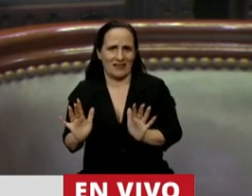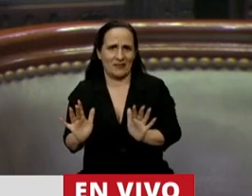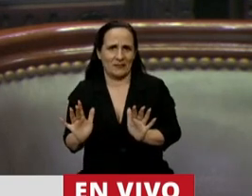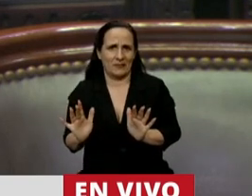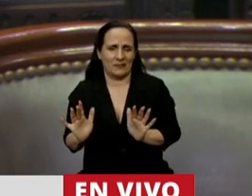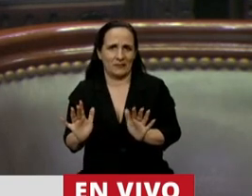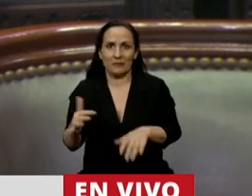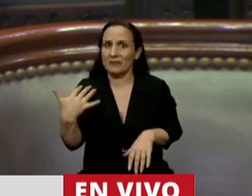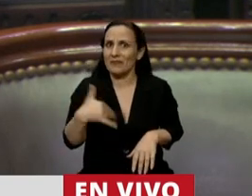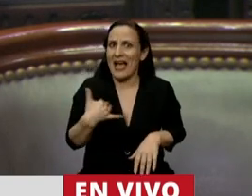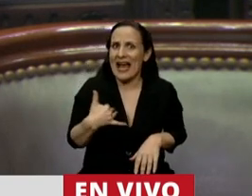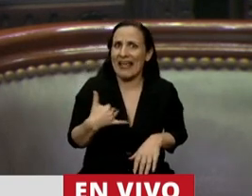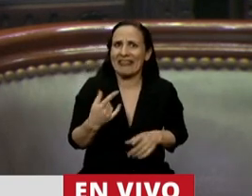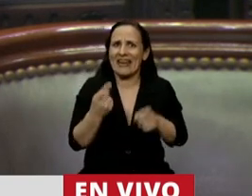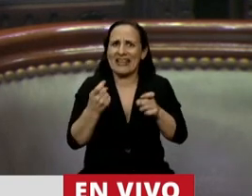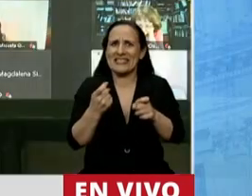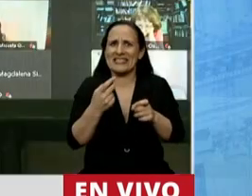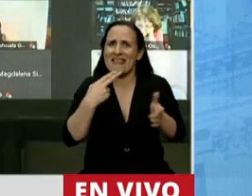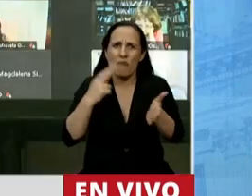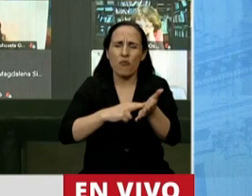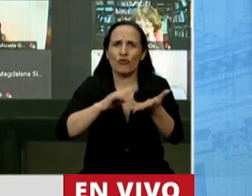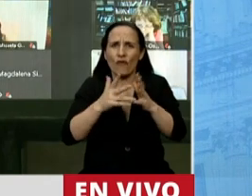Presidenta, Argentina necesita una reforma tributaria.